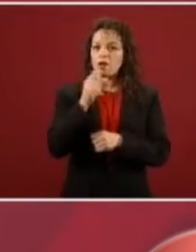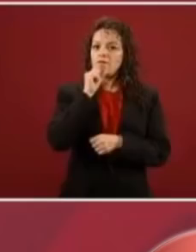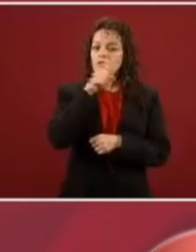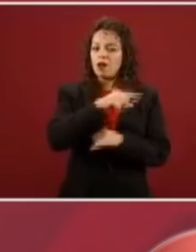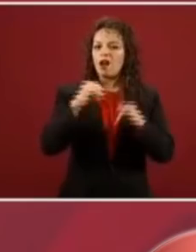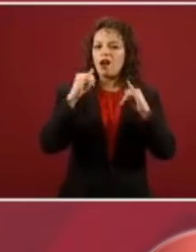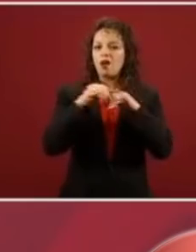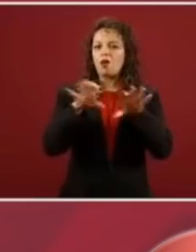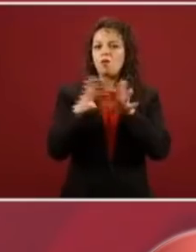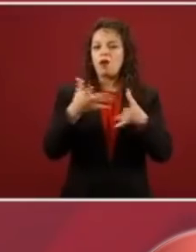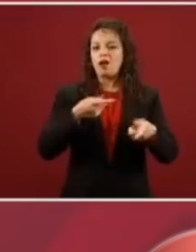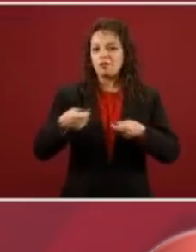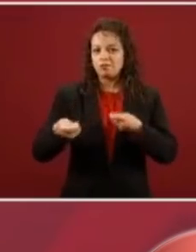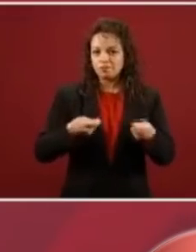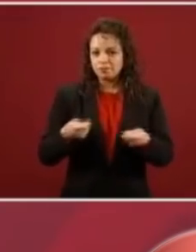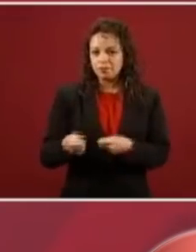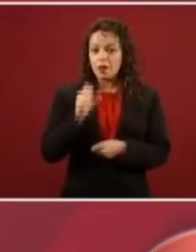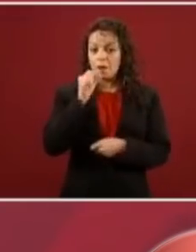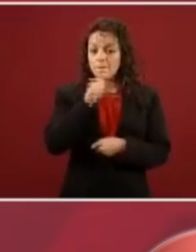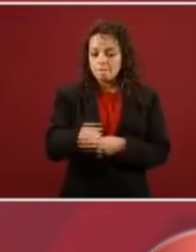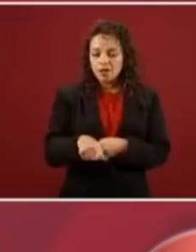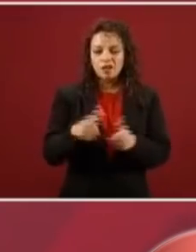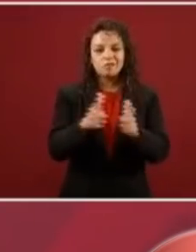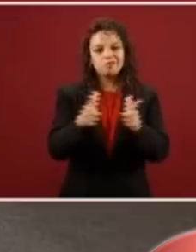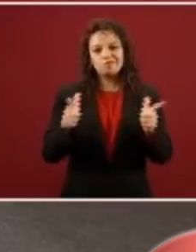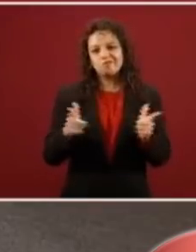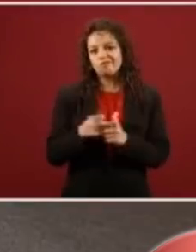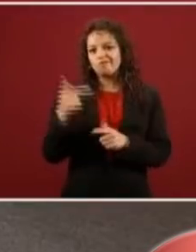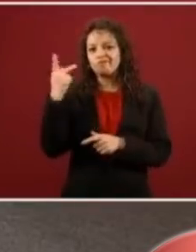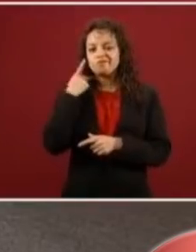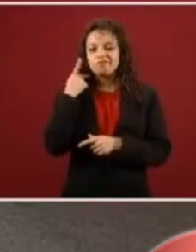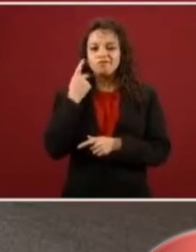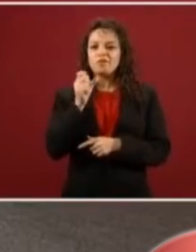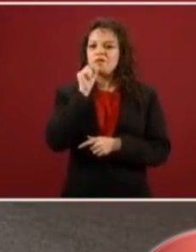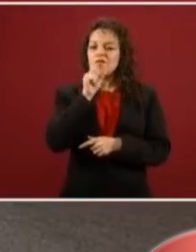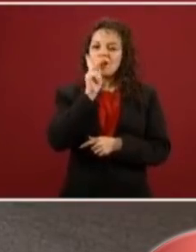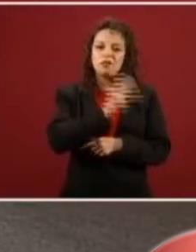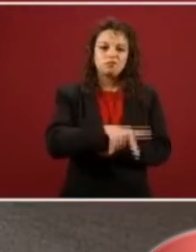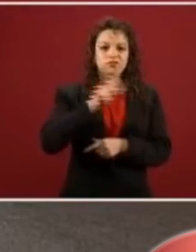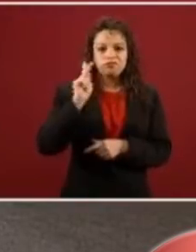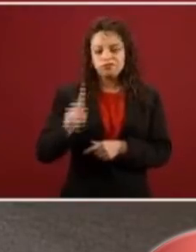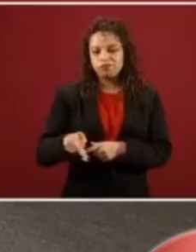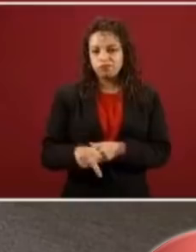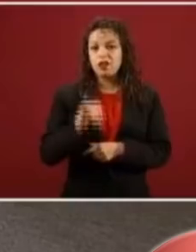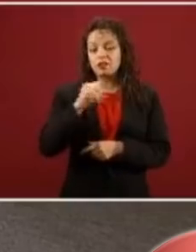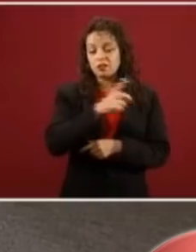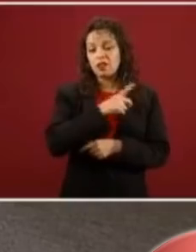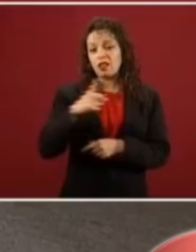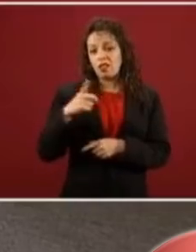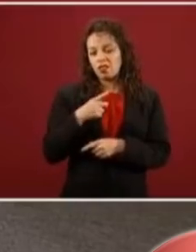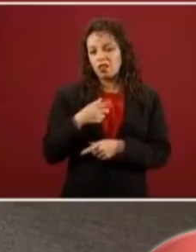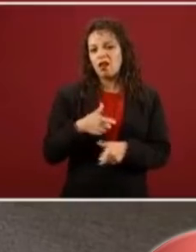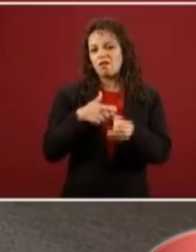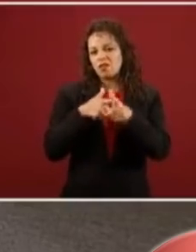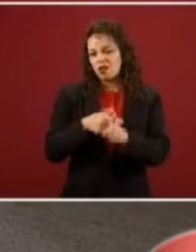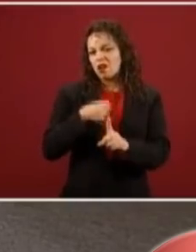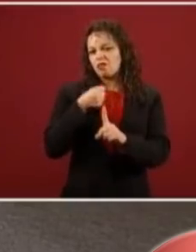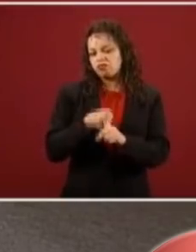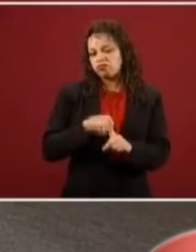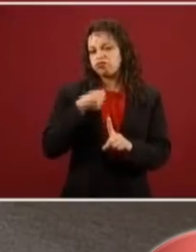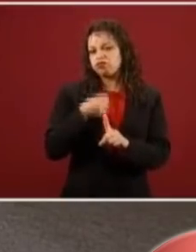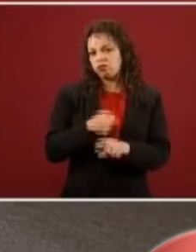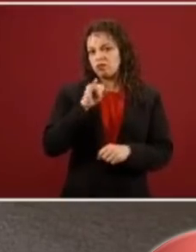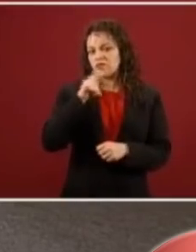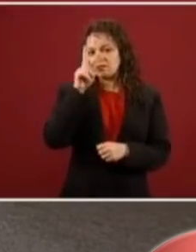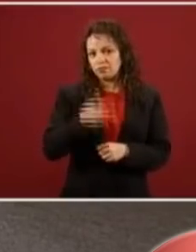Y lo mismo en el caso de los partidos. Entonces, sí se debe seguir insistiendo en que se reduzca